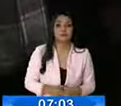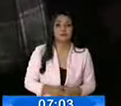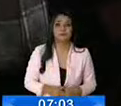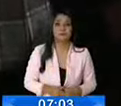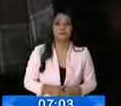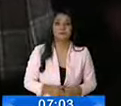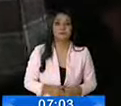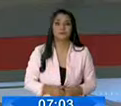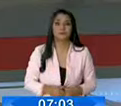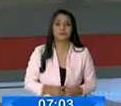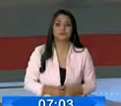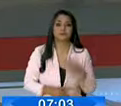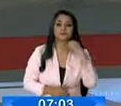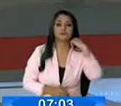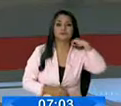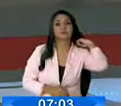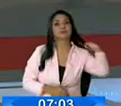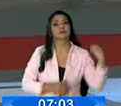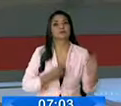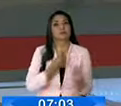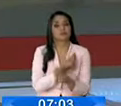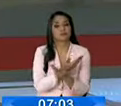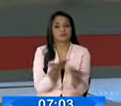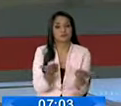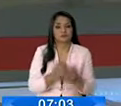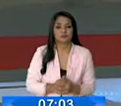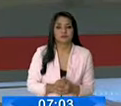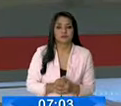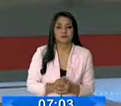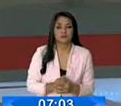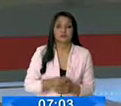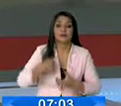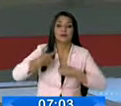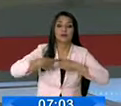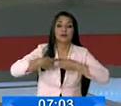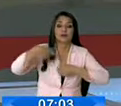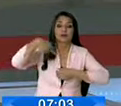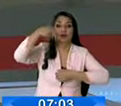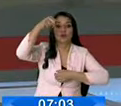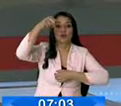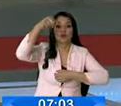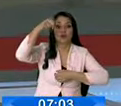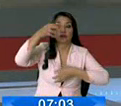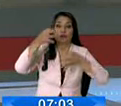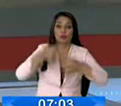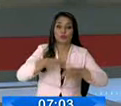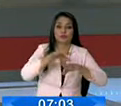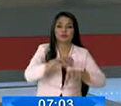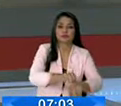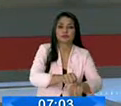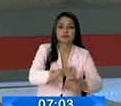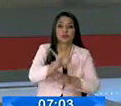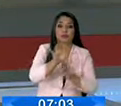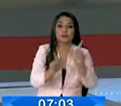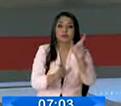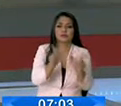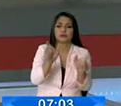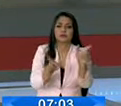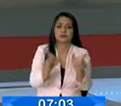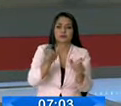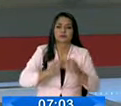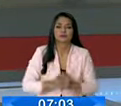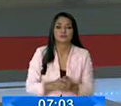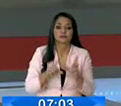Morales. Vamos a contarles ahora que en el norte de la ciudad de Quito fueron capturados en delito flagrante 4 sujetos. La